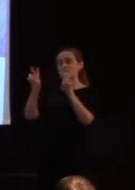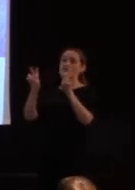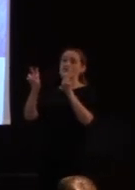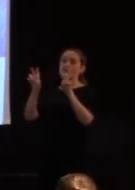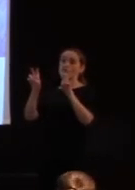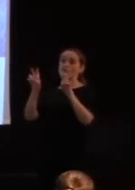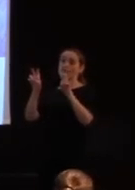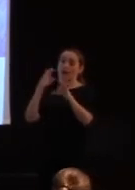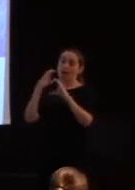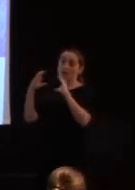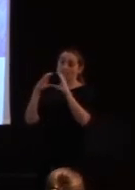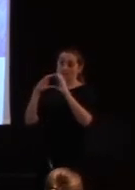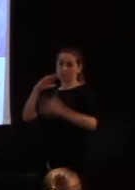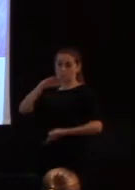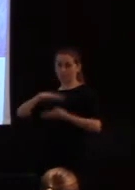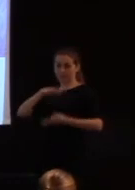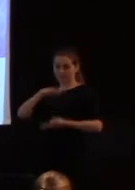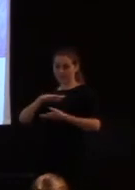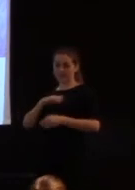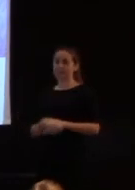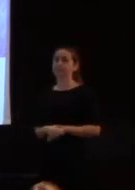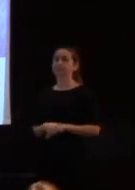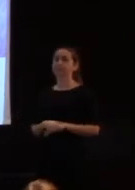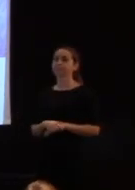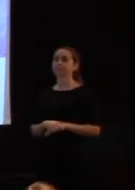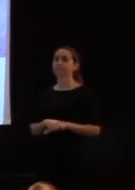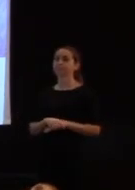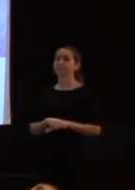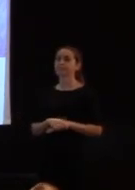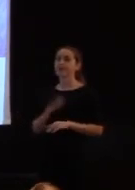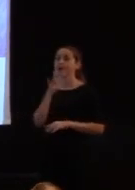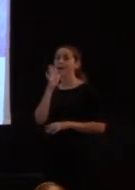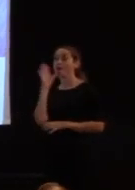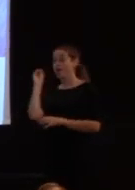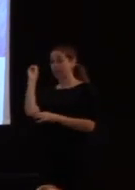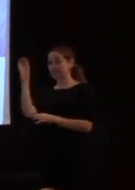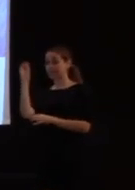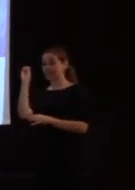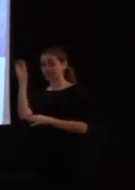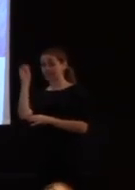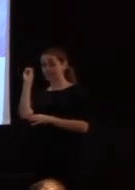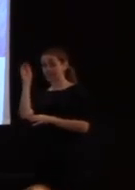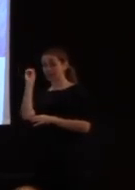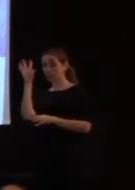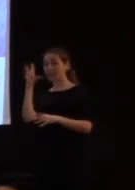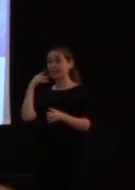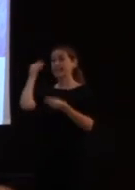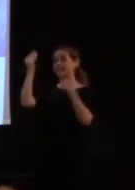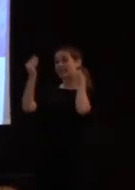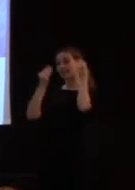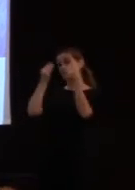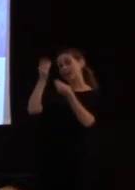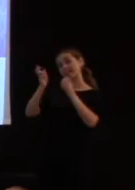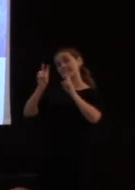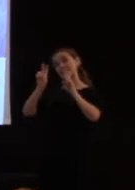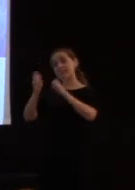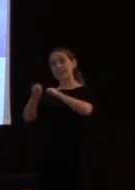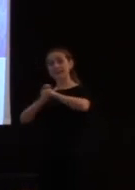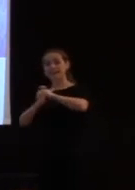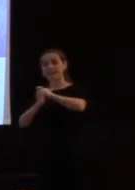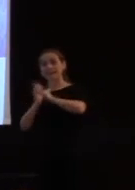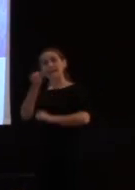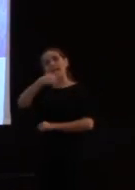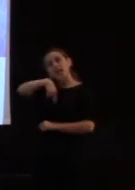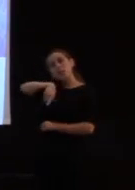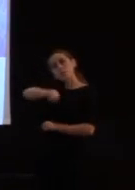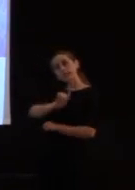comunicativa. El propósito de la siguiente intervención realmente es reflexionar sobre las estrategias nuestras, las